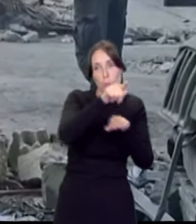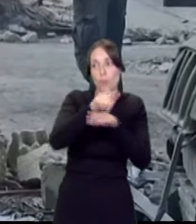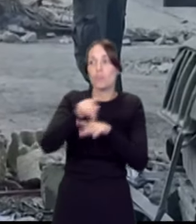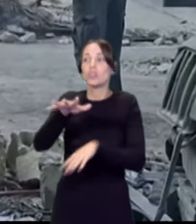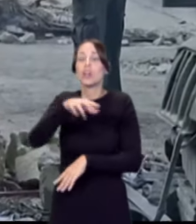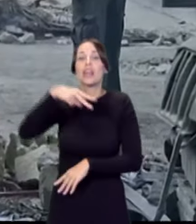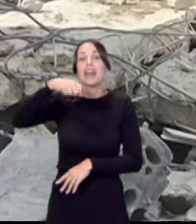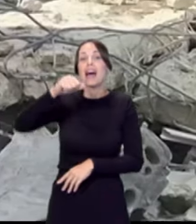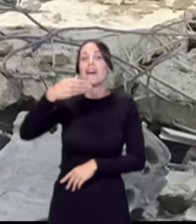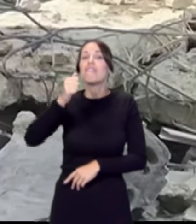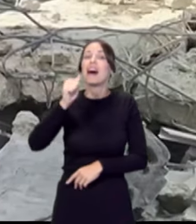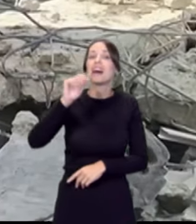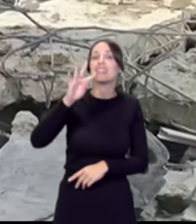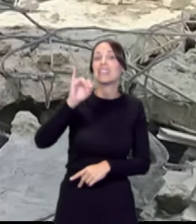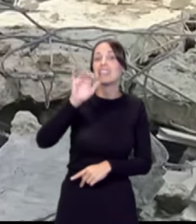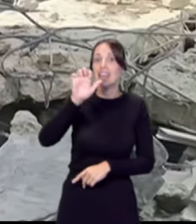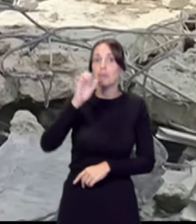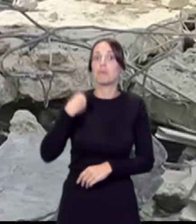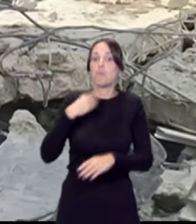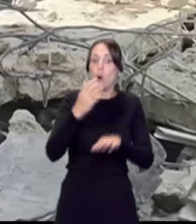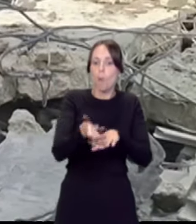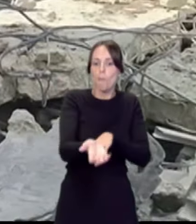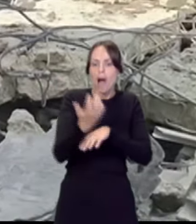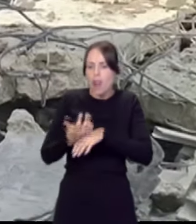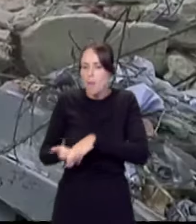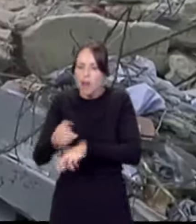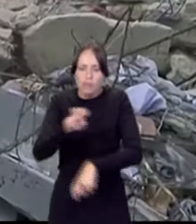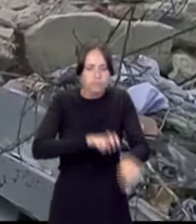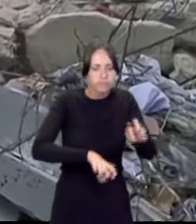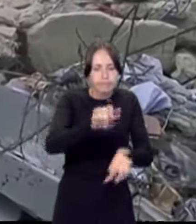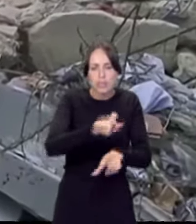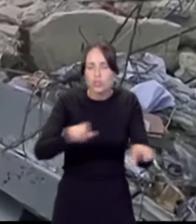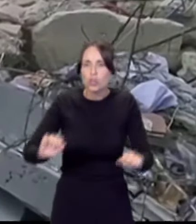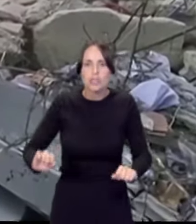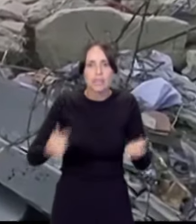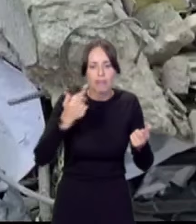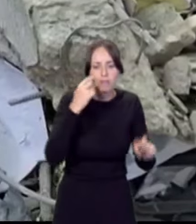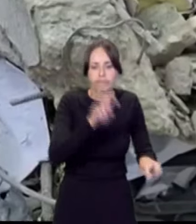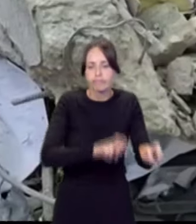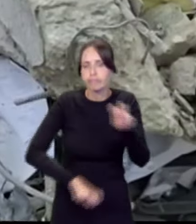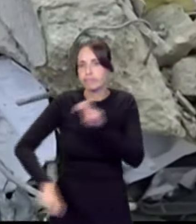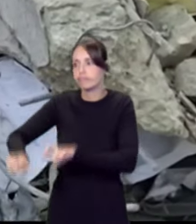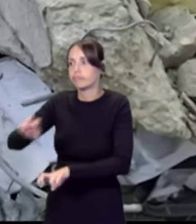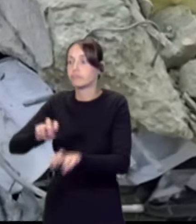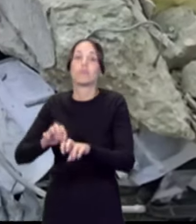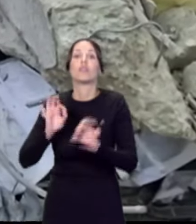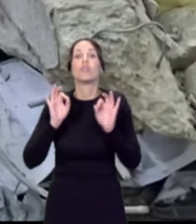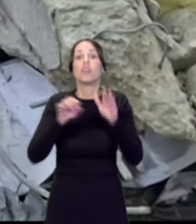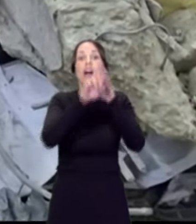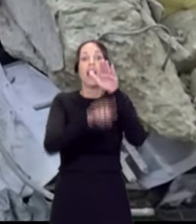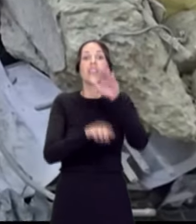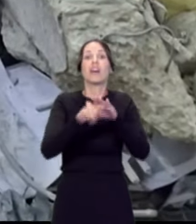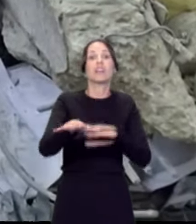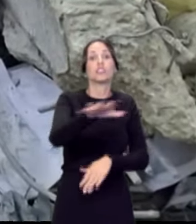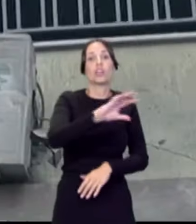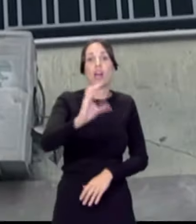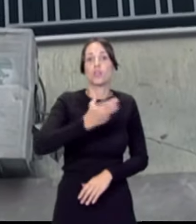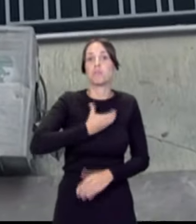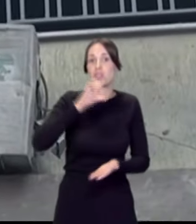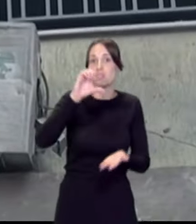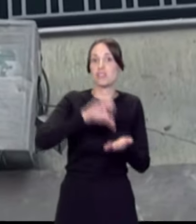las palas de las excavadoras siguen buscando vida bajo los escombros. El ataque sobre el ayuntamiento de la ciudad